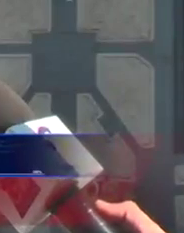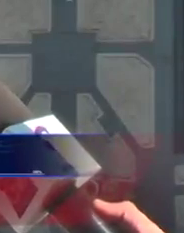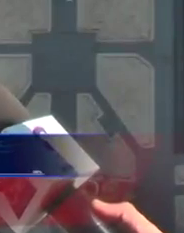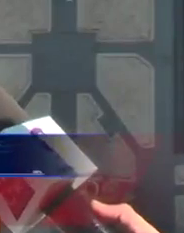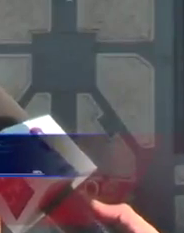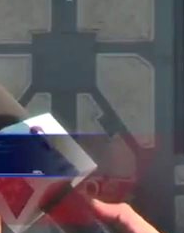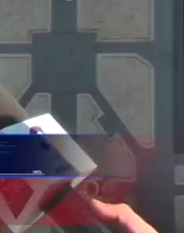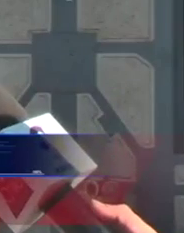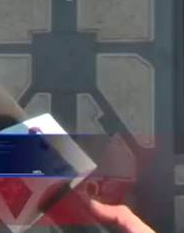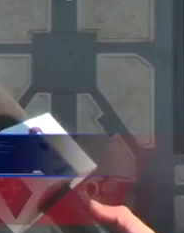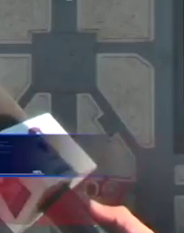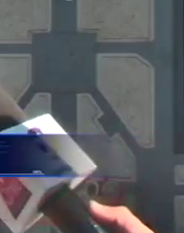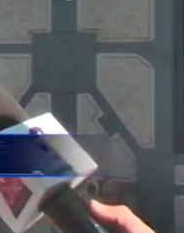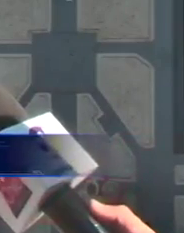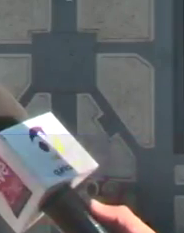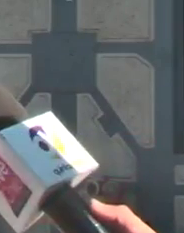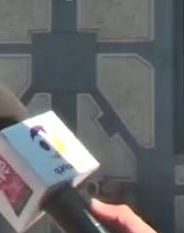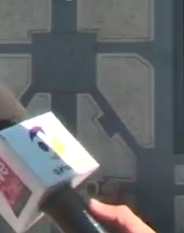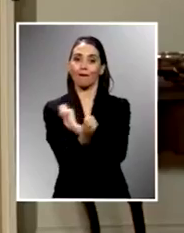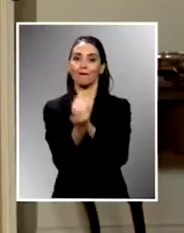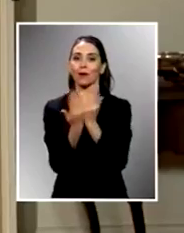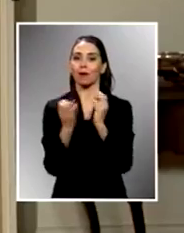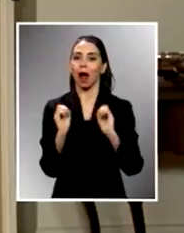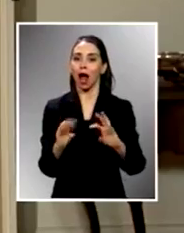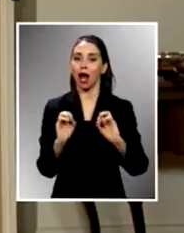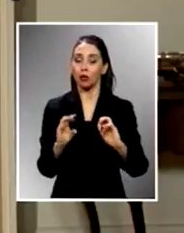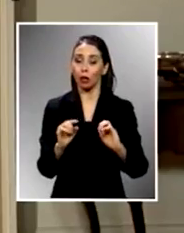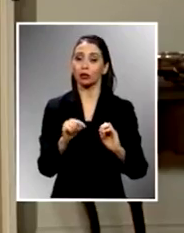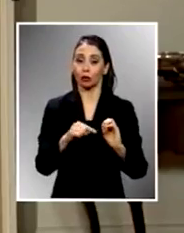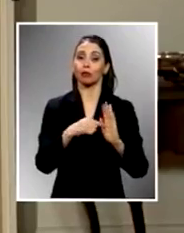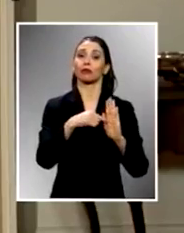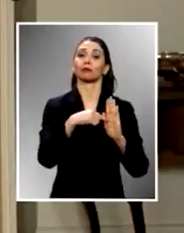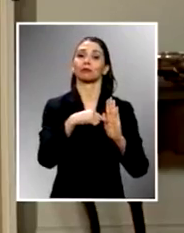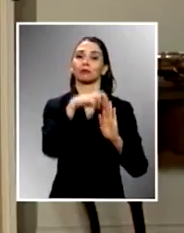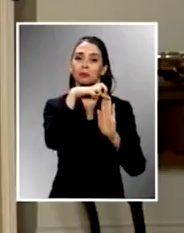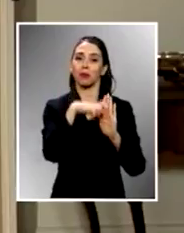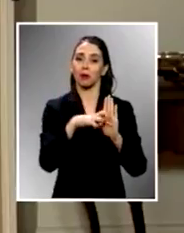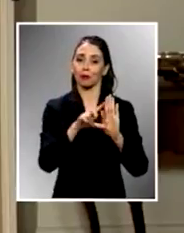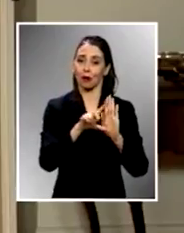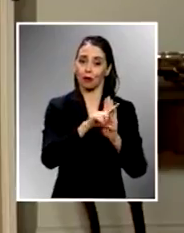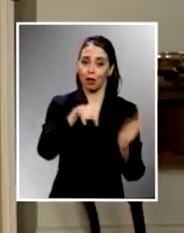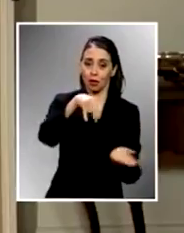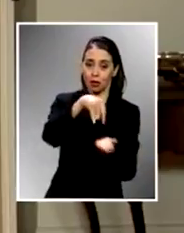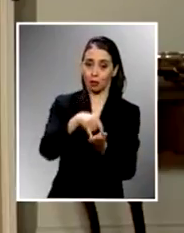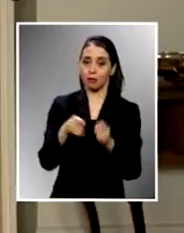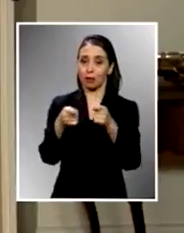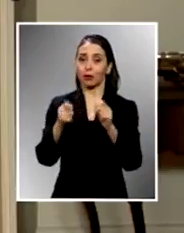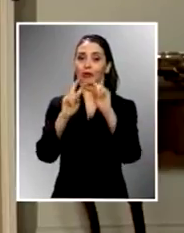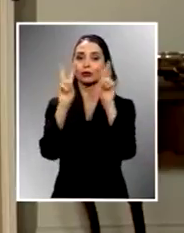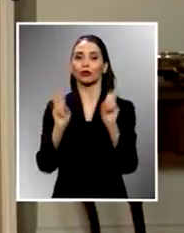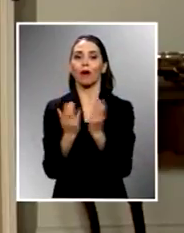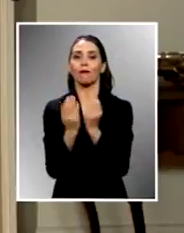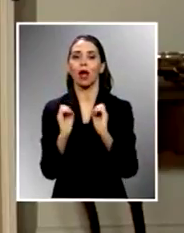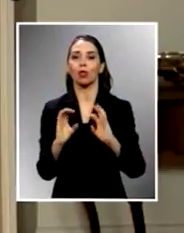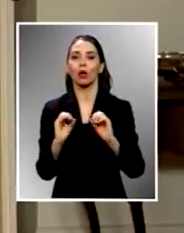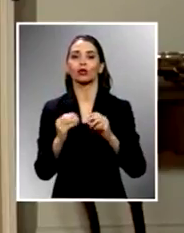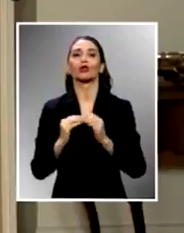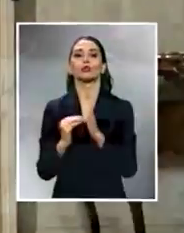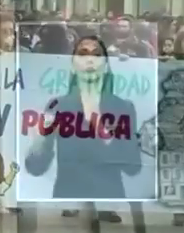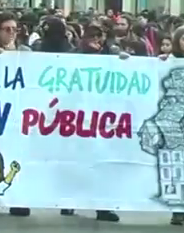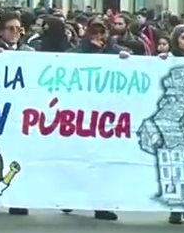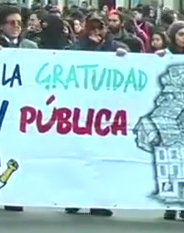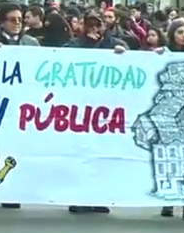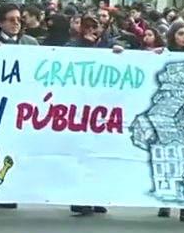claro de que su reforma no es nuestra reforma dentro de los alcances de este proyecto se pretende asegurar el carácter mixto de la educación